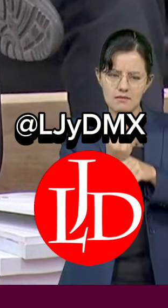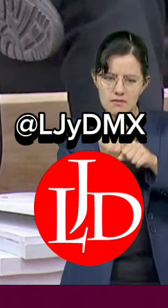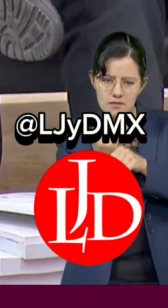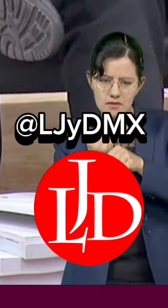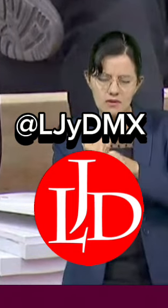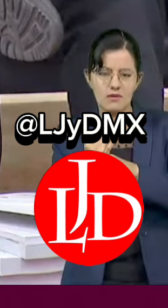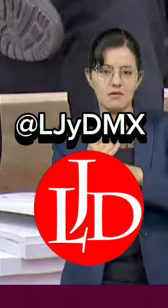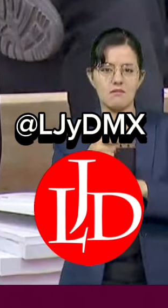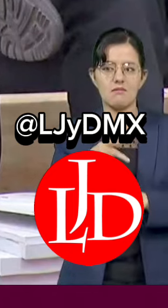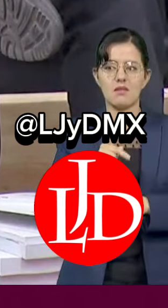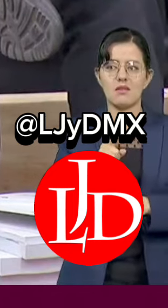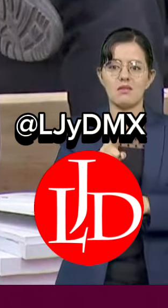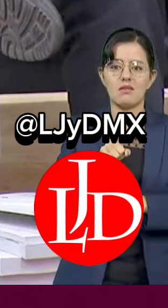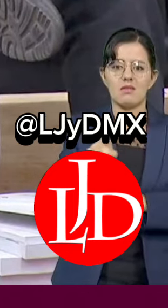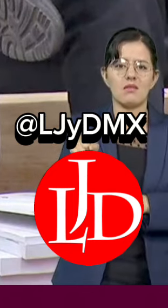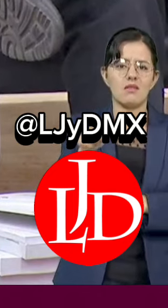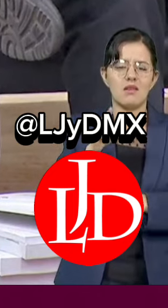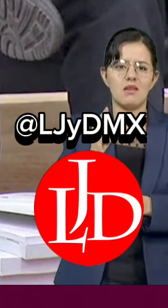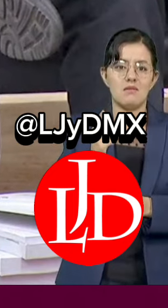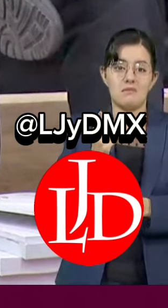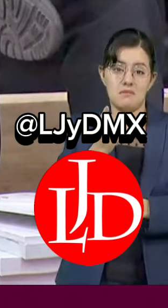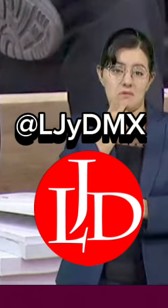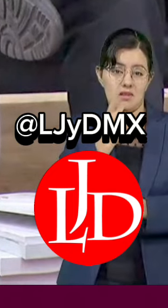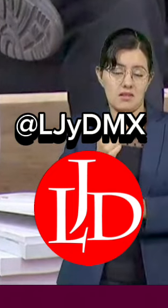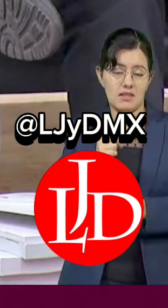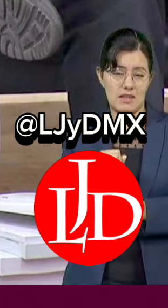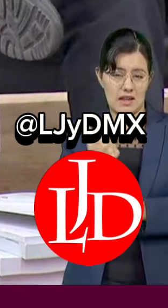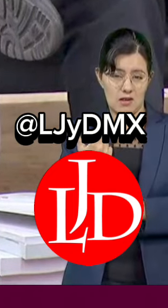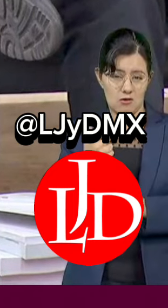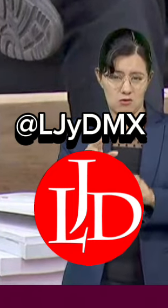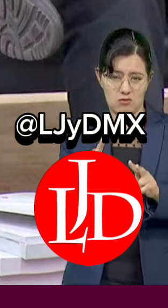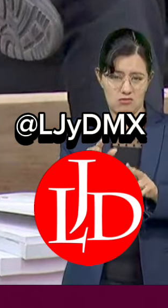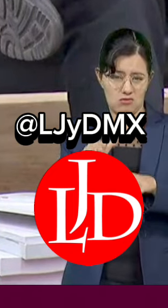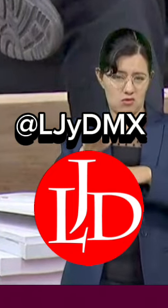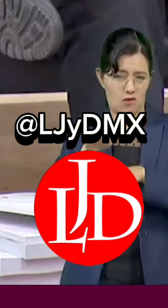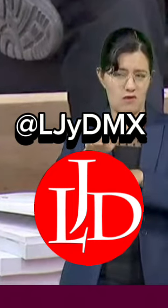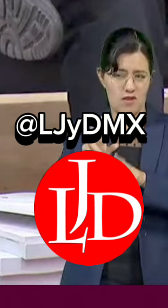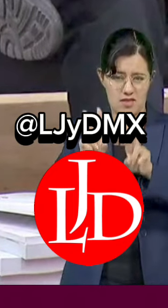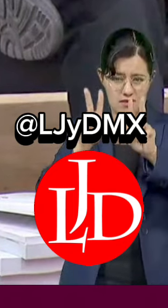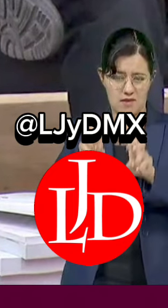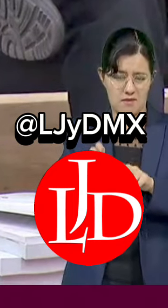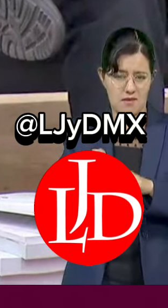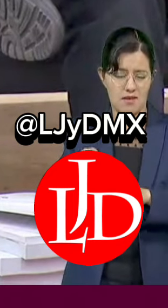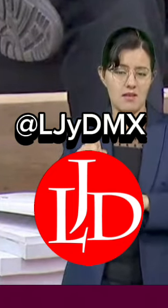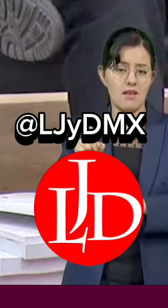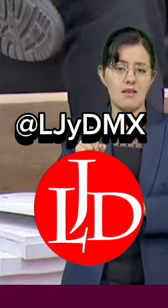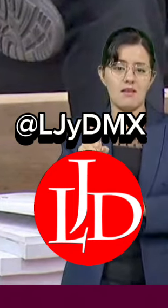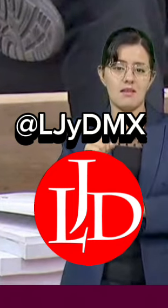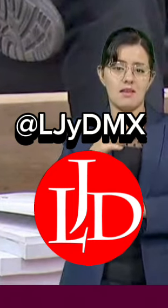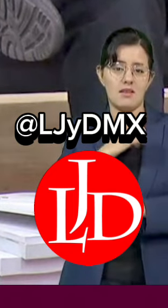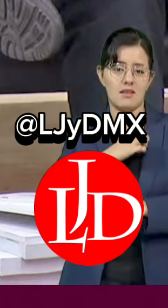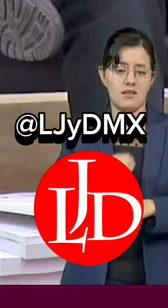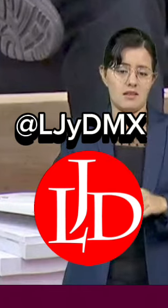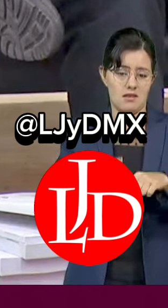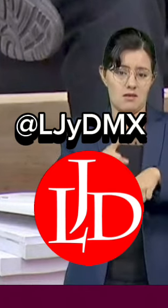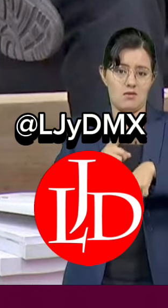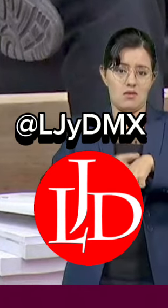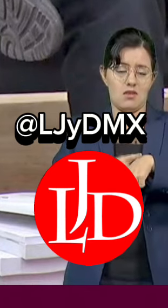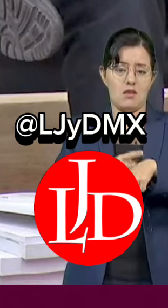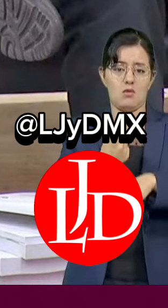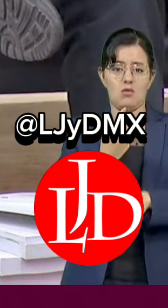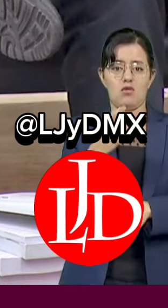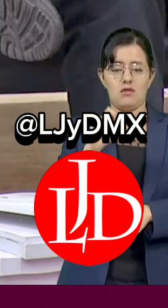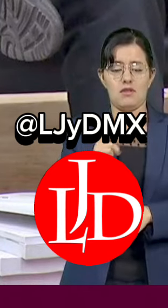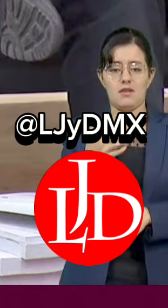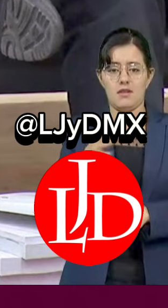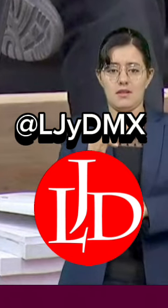han dicho ni mu, son los mismos que no han dicho ni mu con el tema de que a esta hora, 1:15 de la tarde, Berta Xóchitl